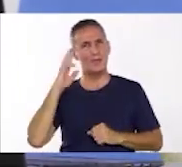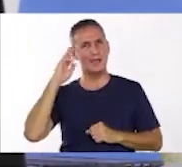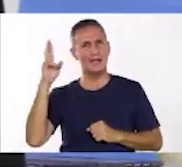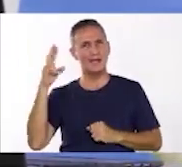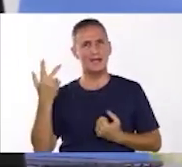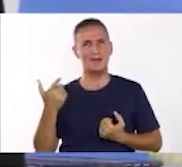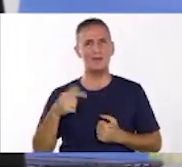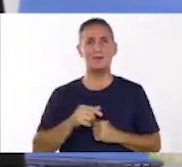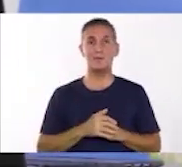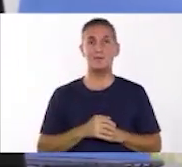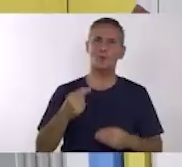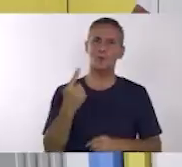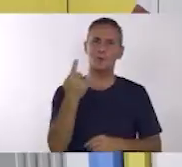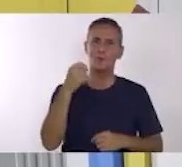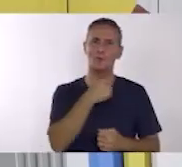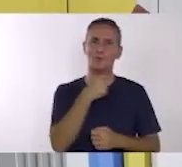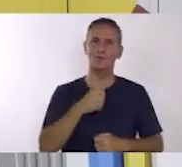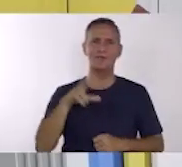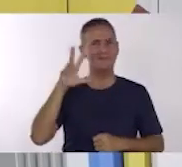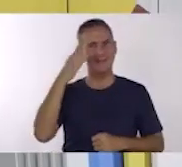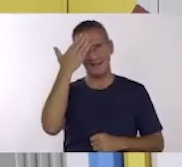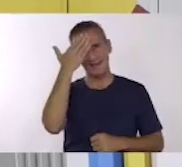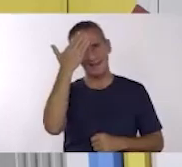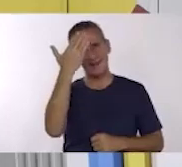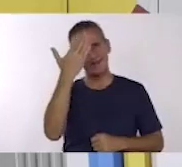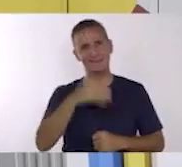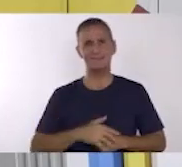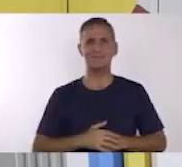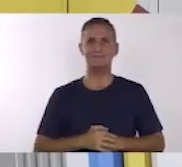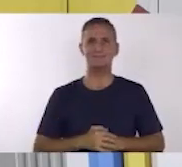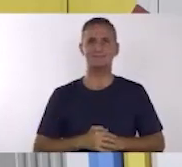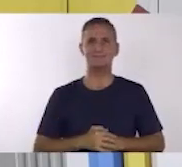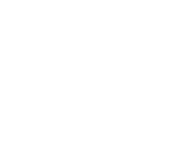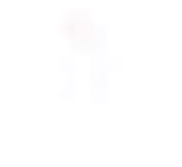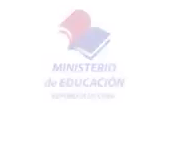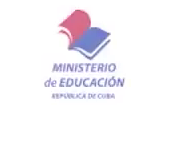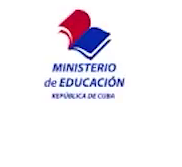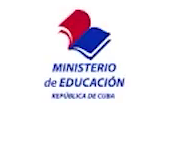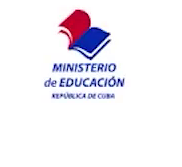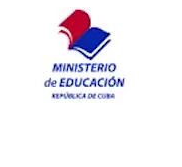bueno, con esto terminamos. Hasta un nuevo encuentro. Gracias.